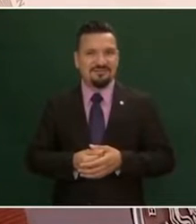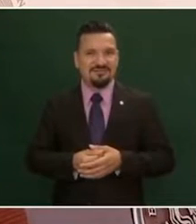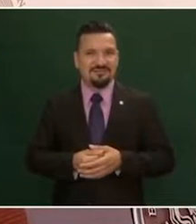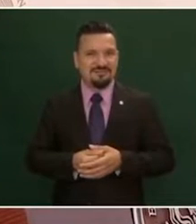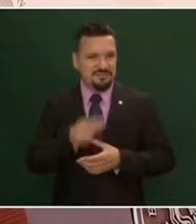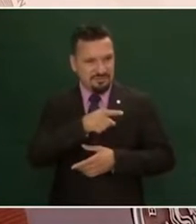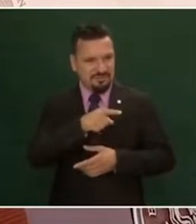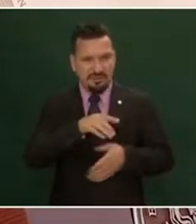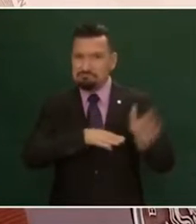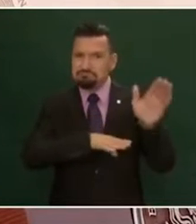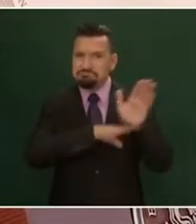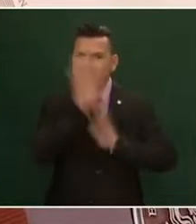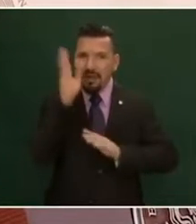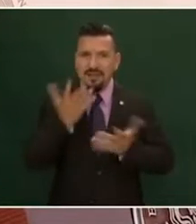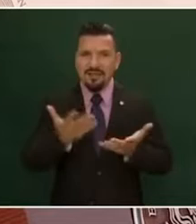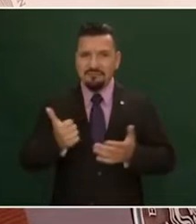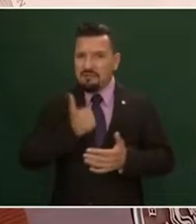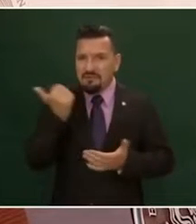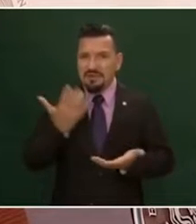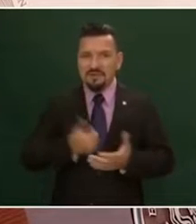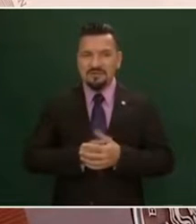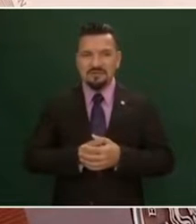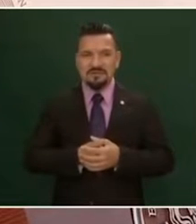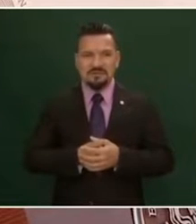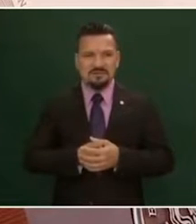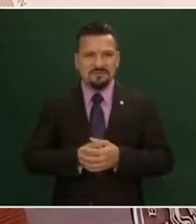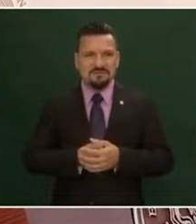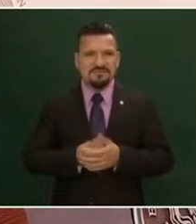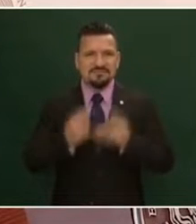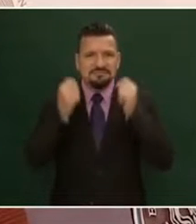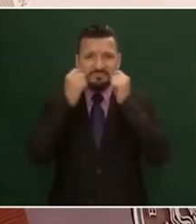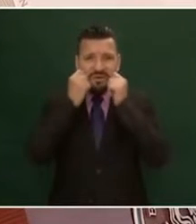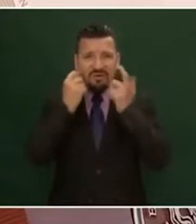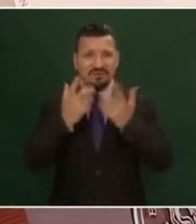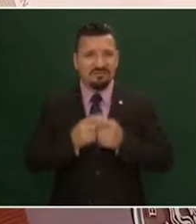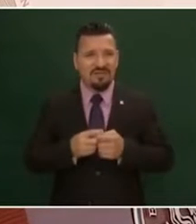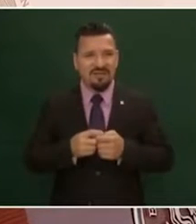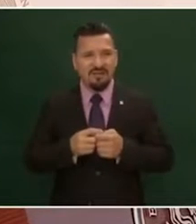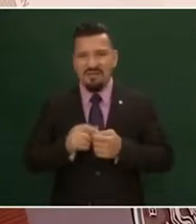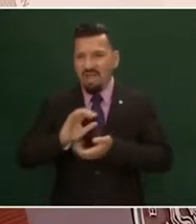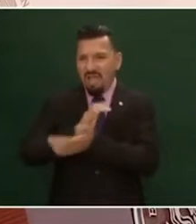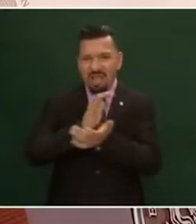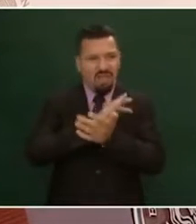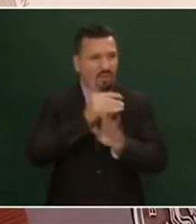sal adelante sin escrúpulos morales,